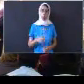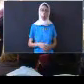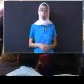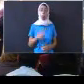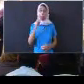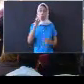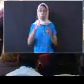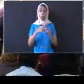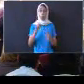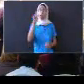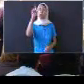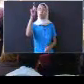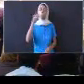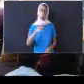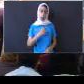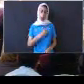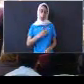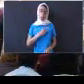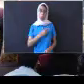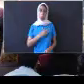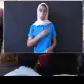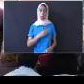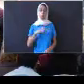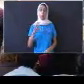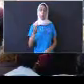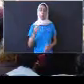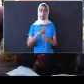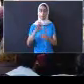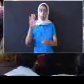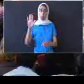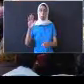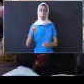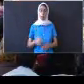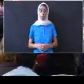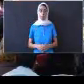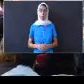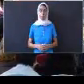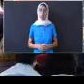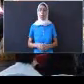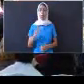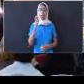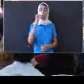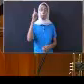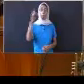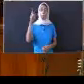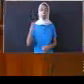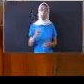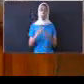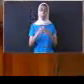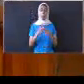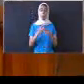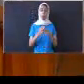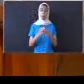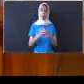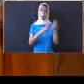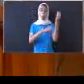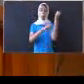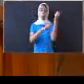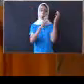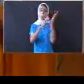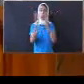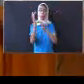Conocer tus deseos. Y que se cumplan. Padre en el nombre poderoso de Jesús.